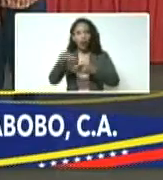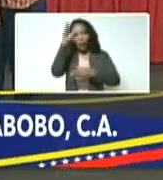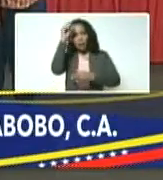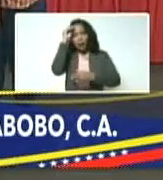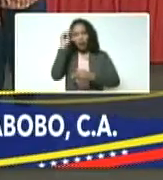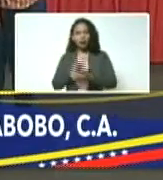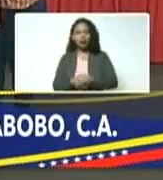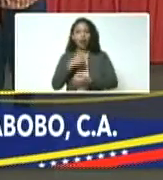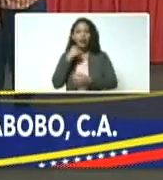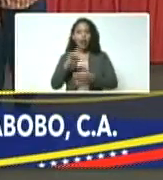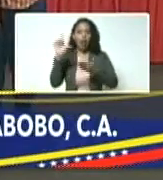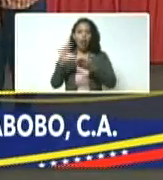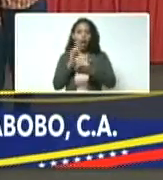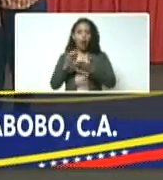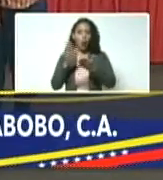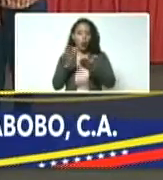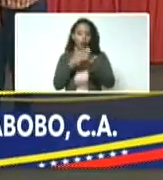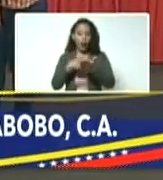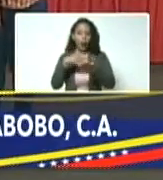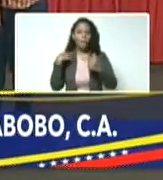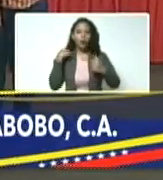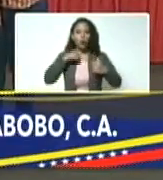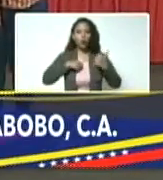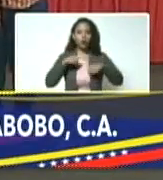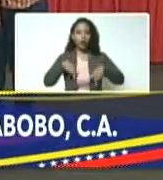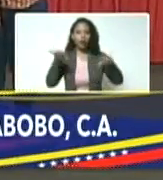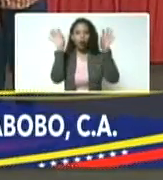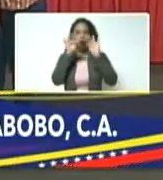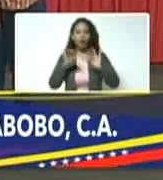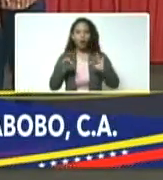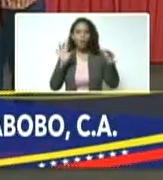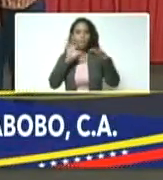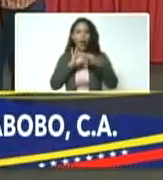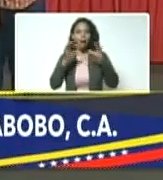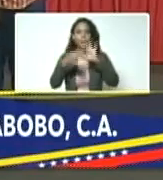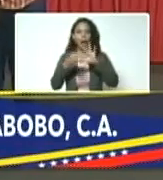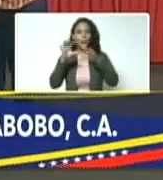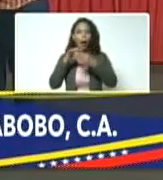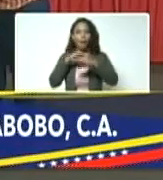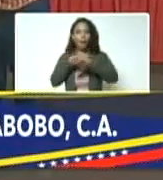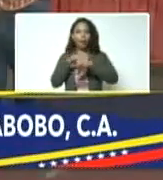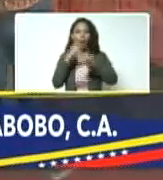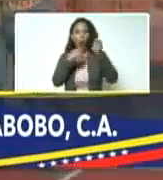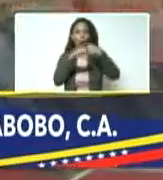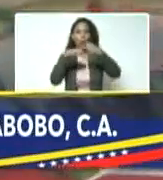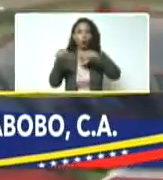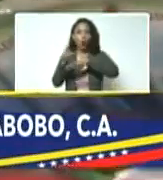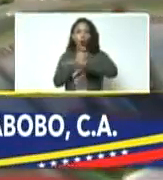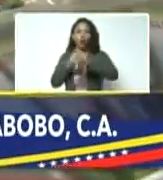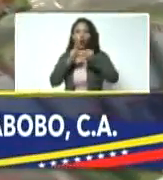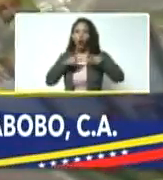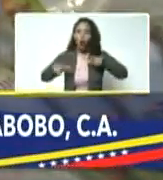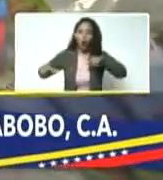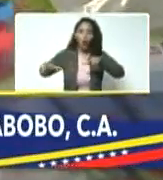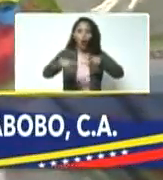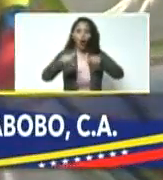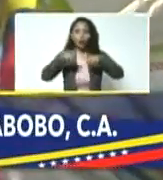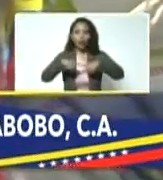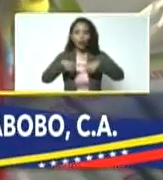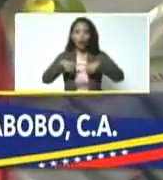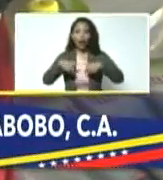es decir, libros, cuadernos, bolsos. De esta manera y de manera articulada con el Ministerio de Comercio, con el gobierno local, también acá con